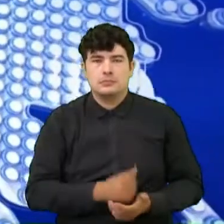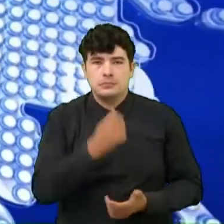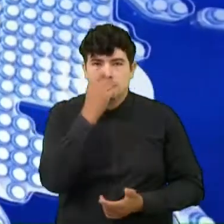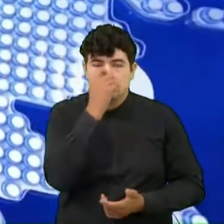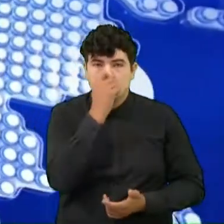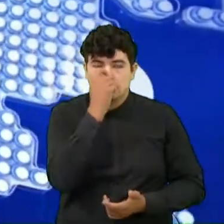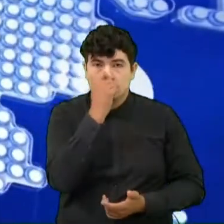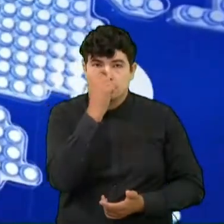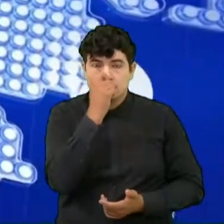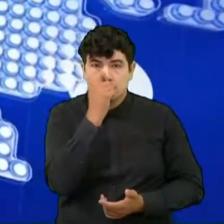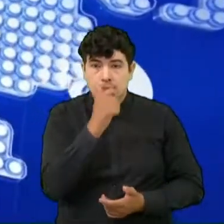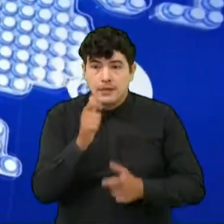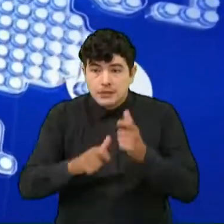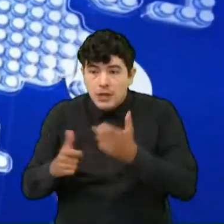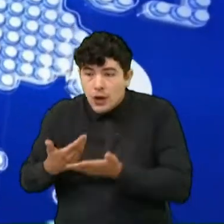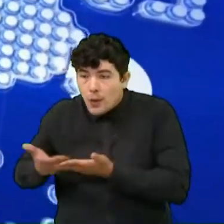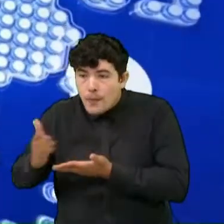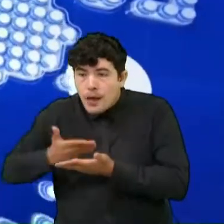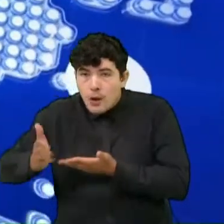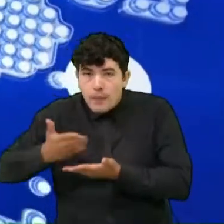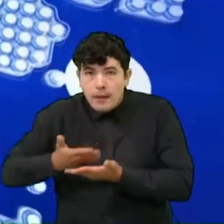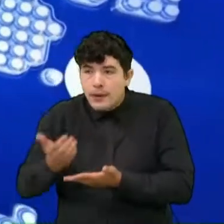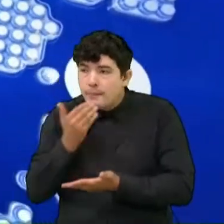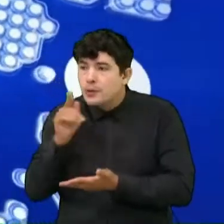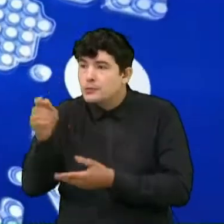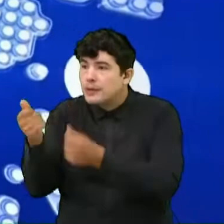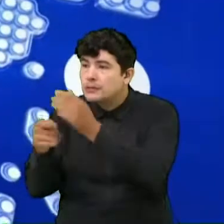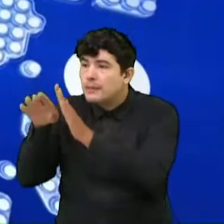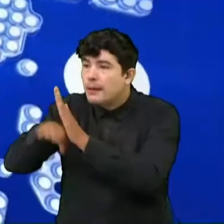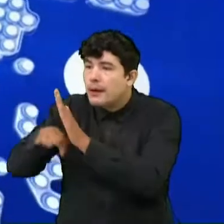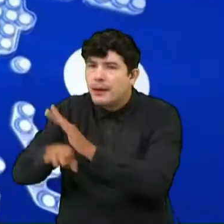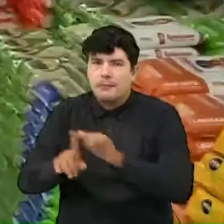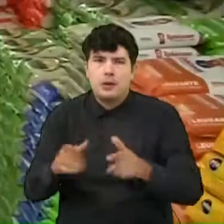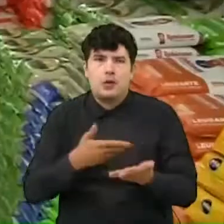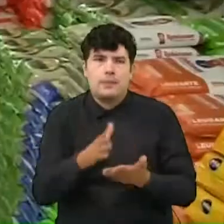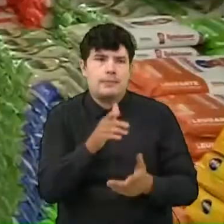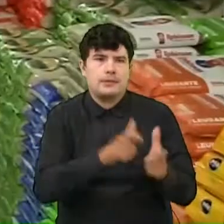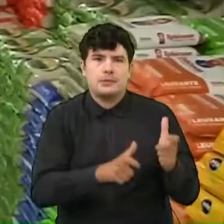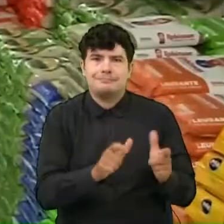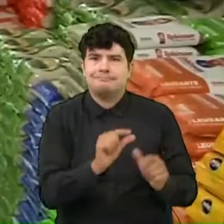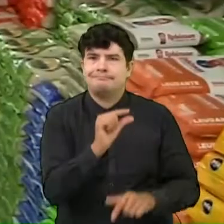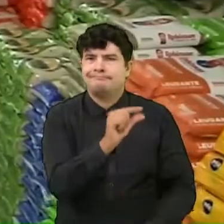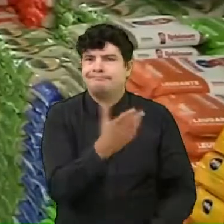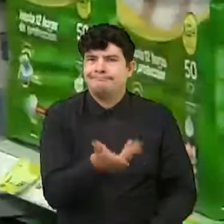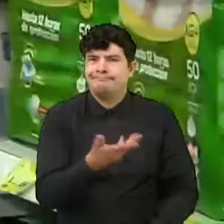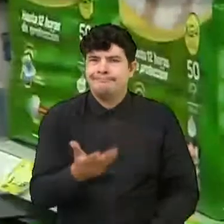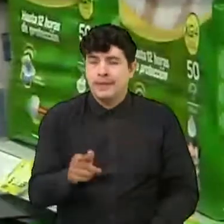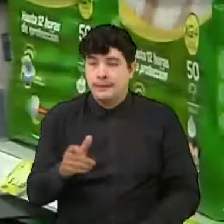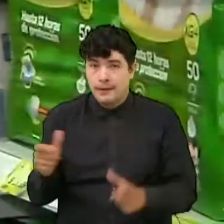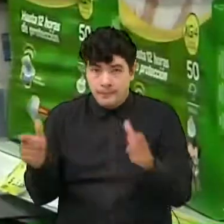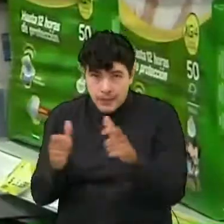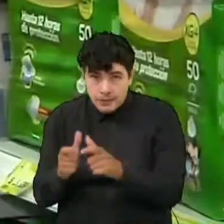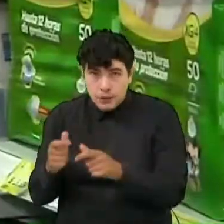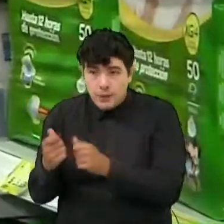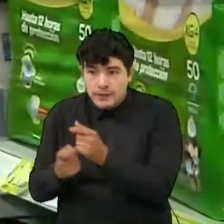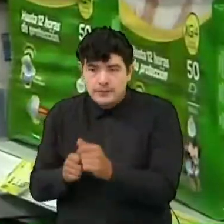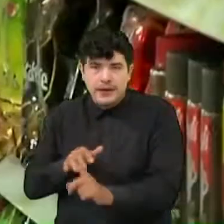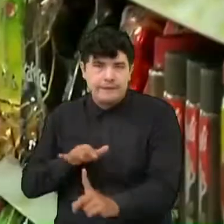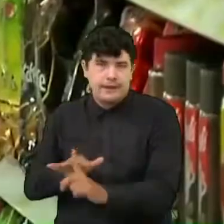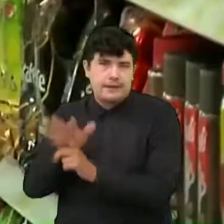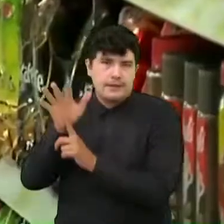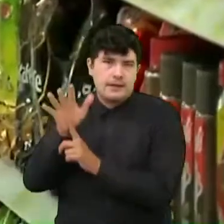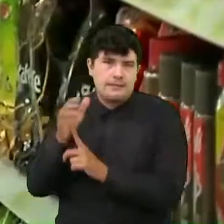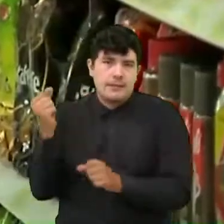mercado de consumo porque aunque los precios bajan pero la demanda es menor los más afectados son los pequeños comerciantes que han trabajado a